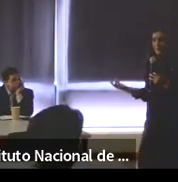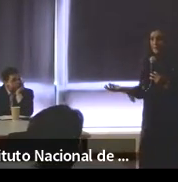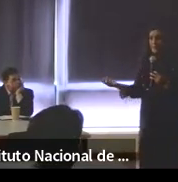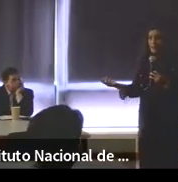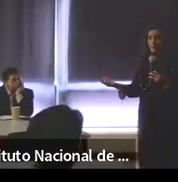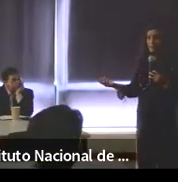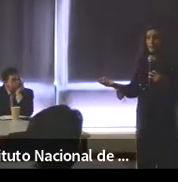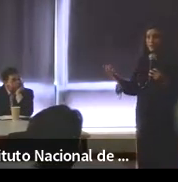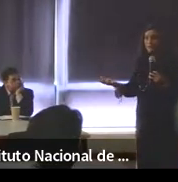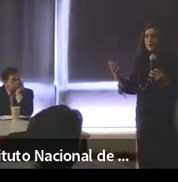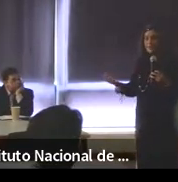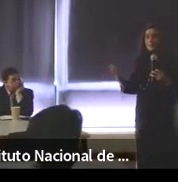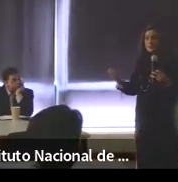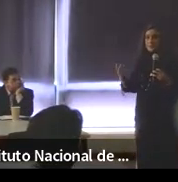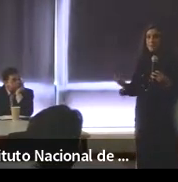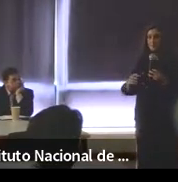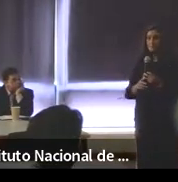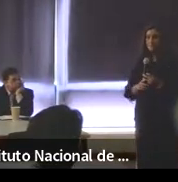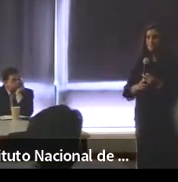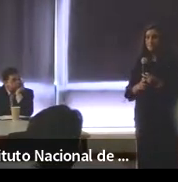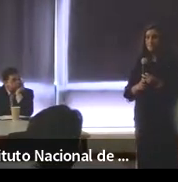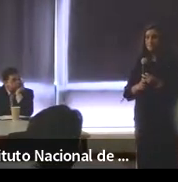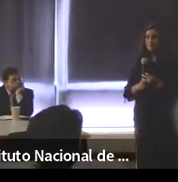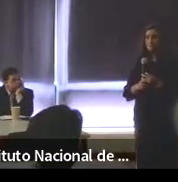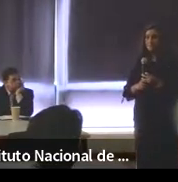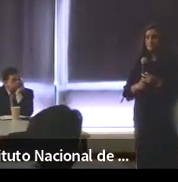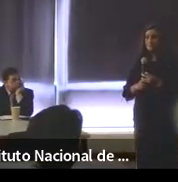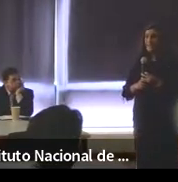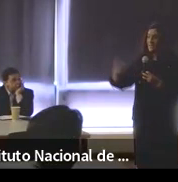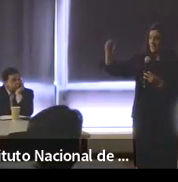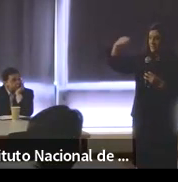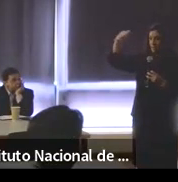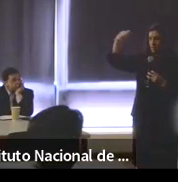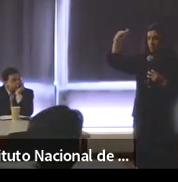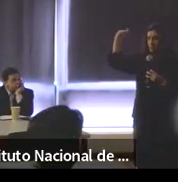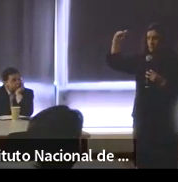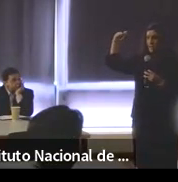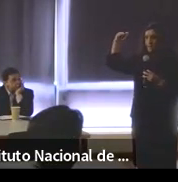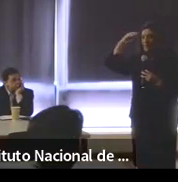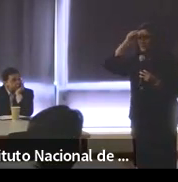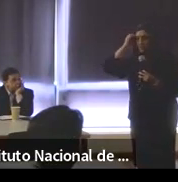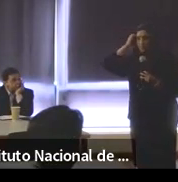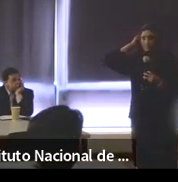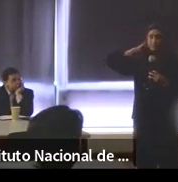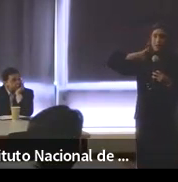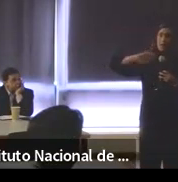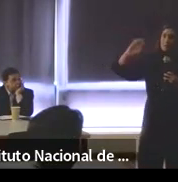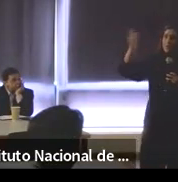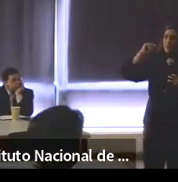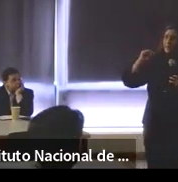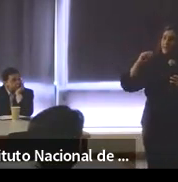intérprete porque no sabíamos qué hacer ellos ya traían un caminito